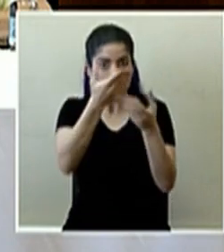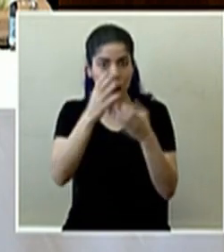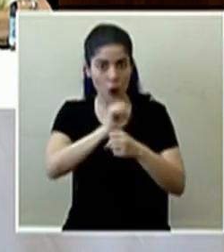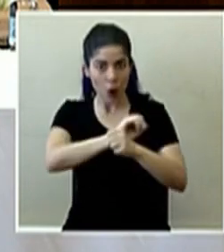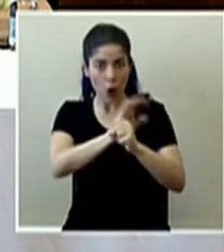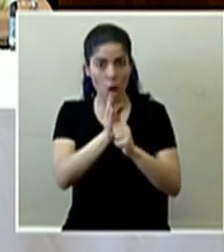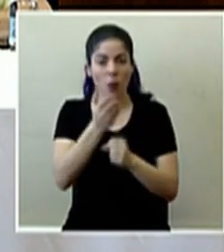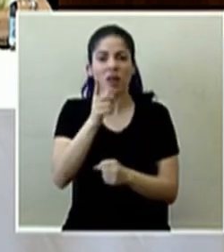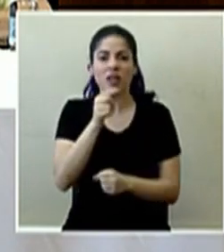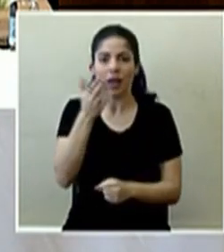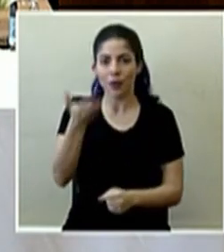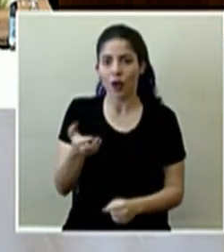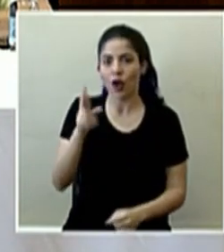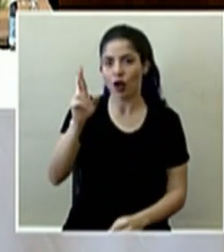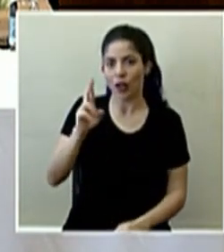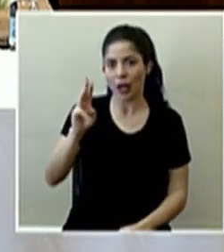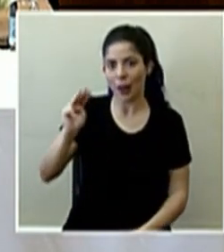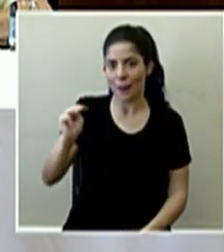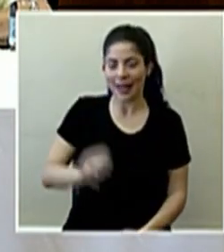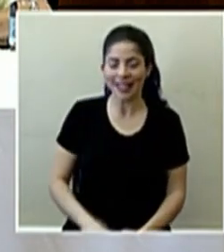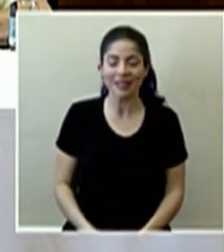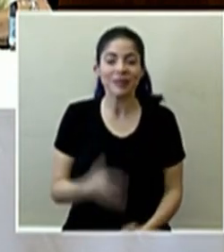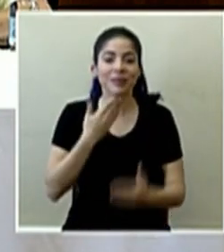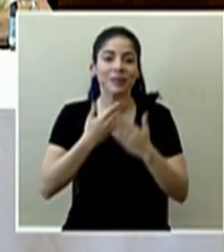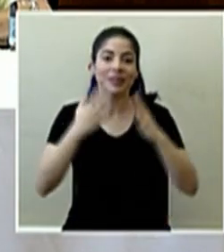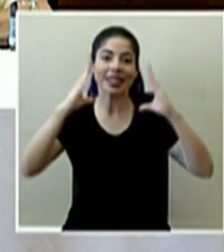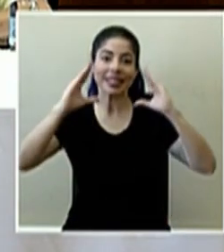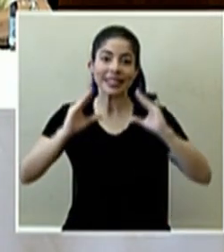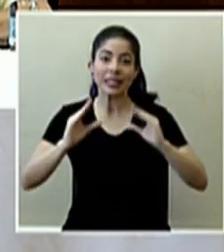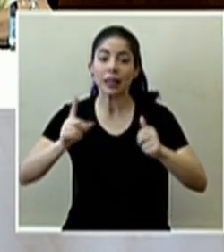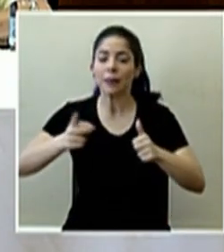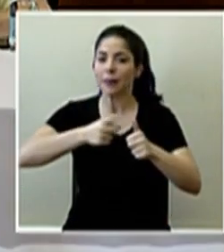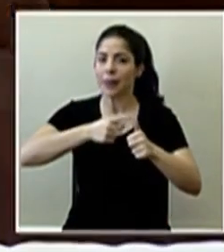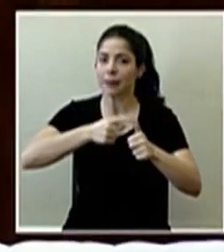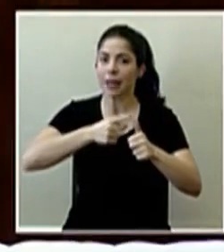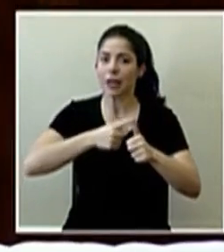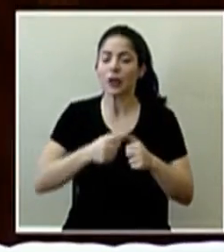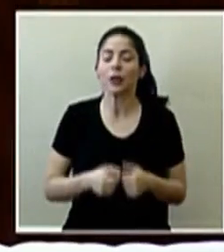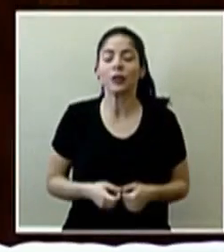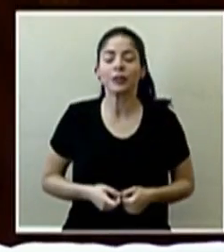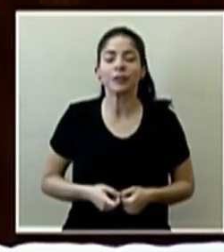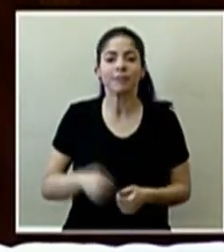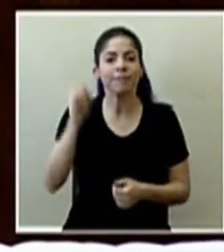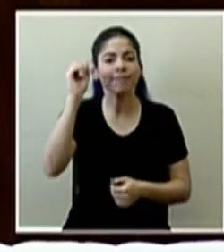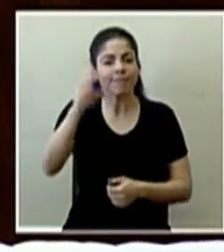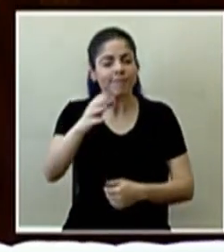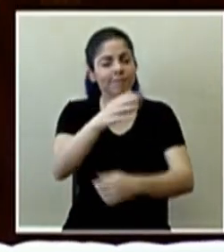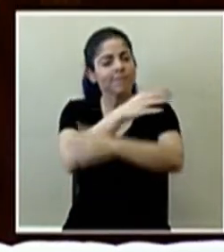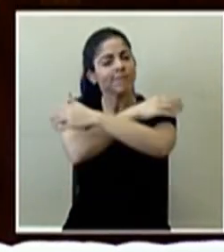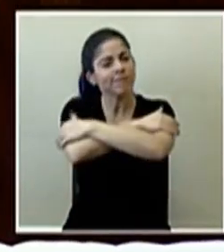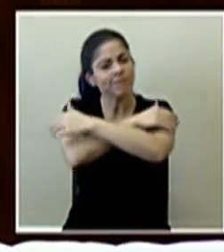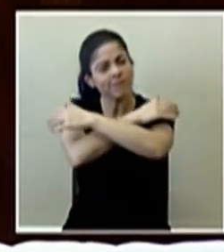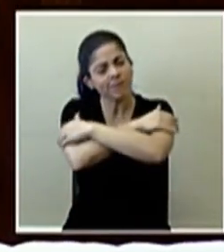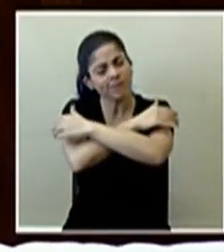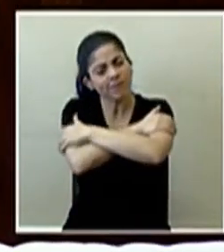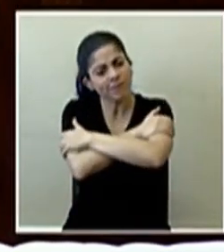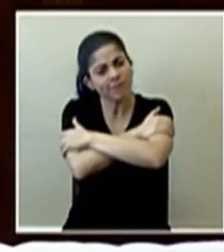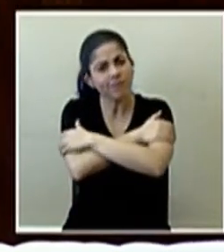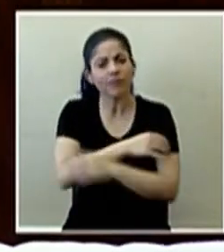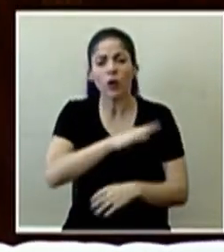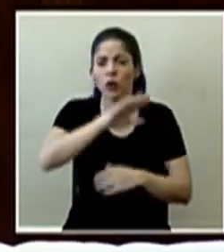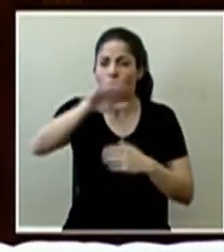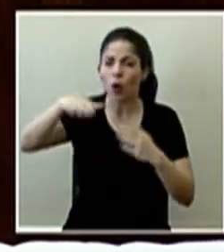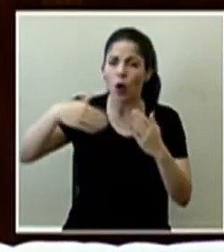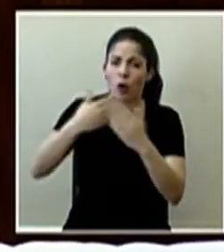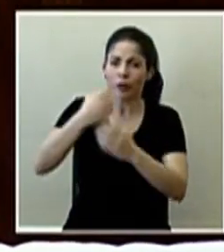del doctor Rodrigo Marín. Buenas tardes. Primeramente, pues enviarle un abrazo fraterno a todos